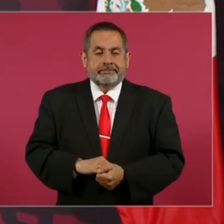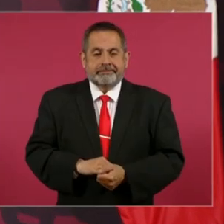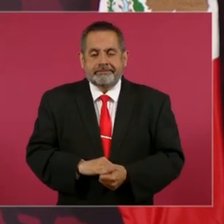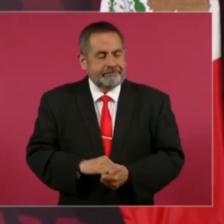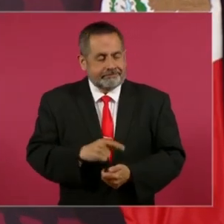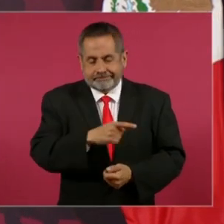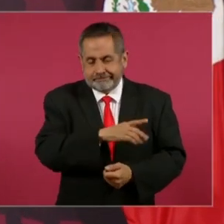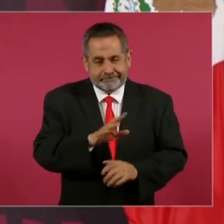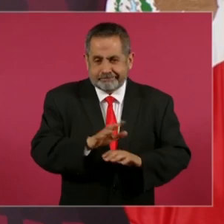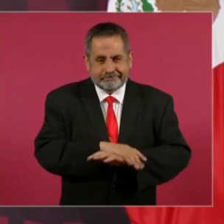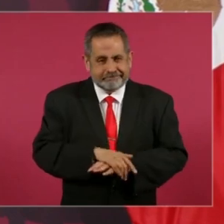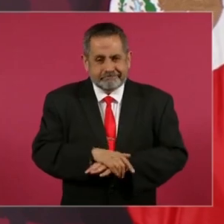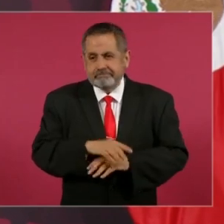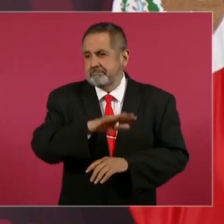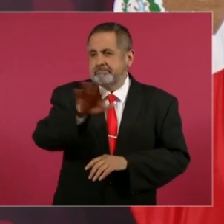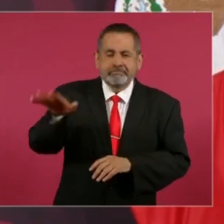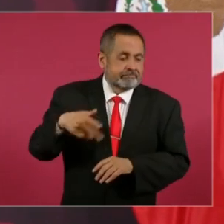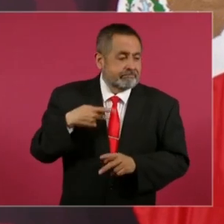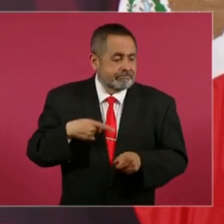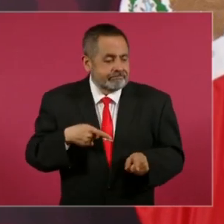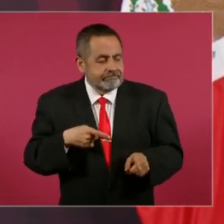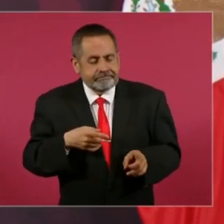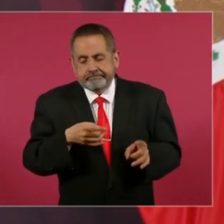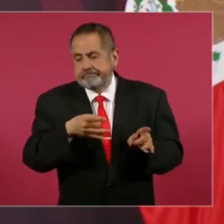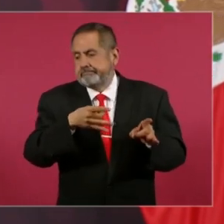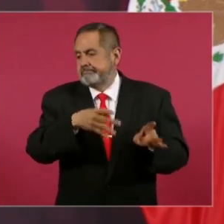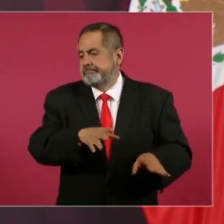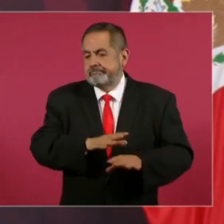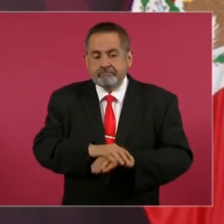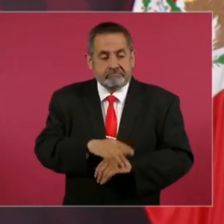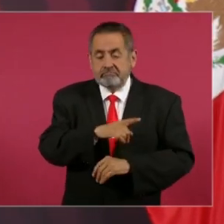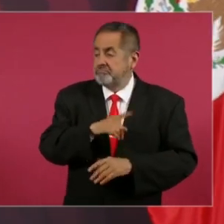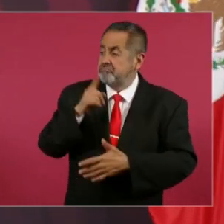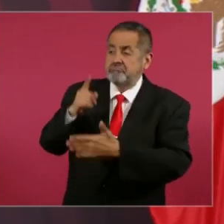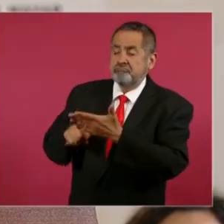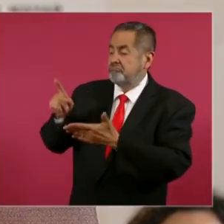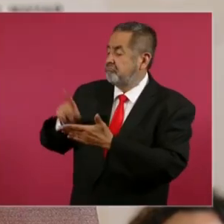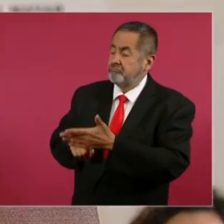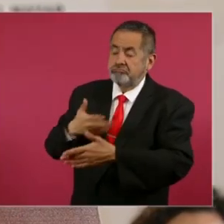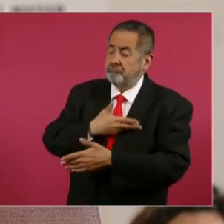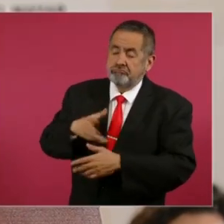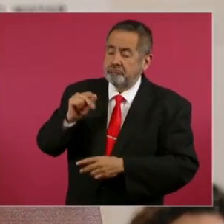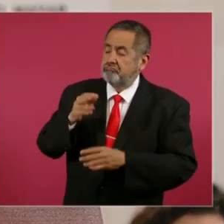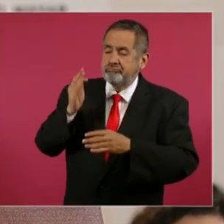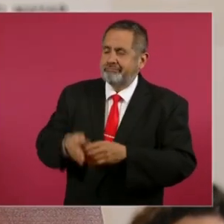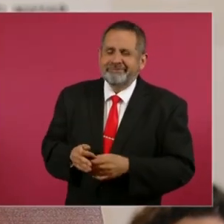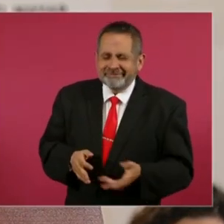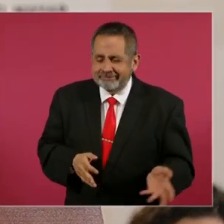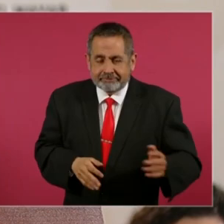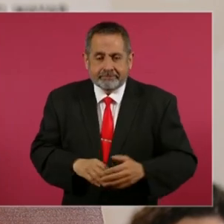ya es más la desaprobación al presidente.